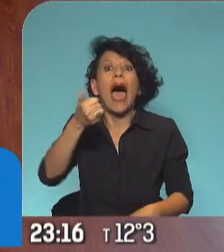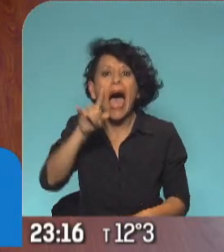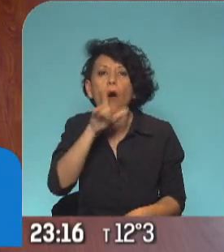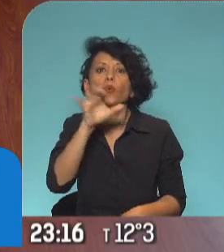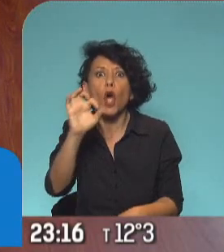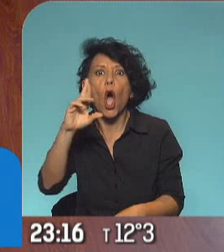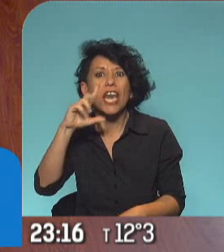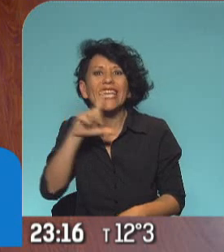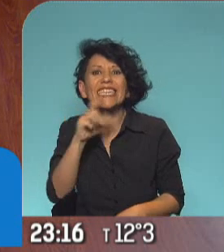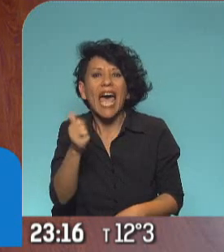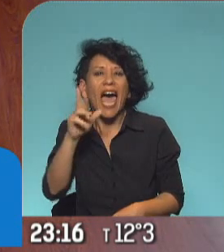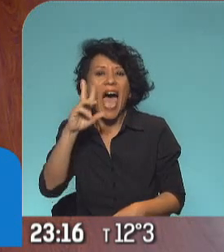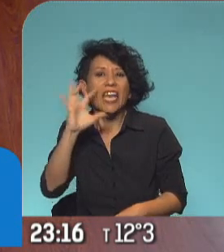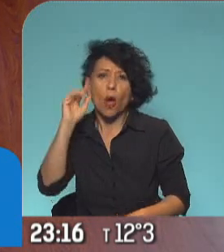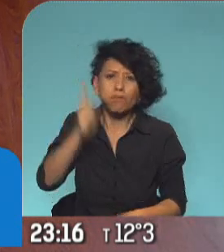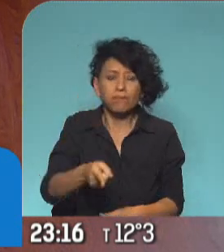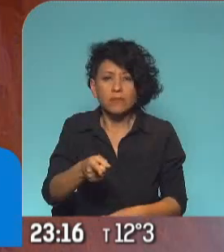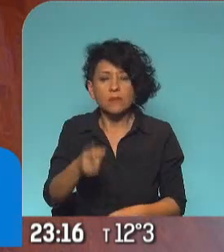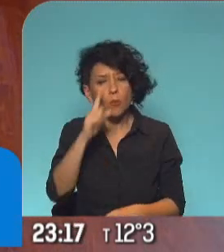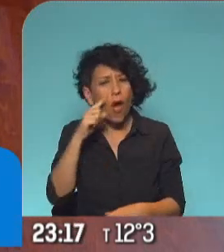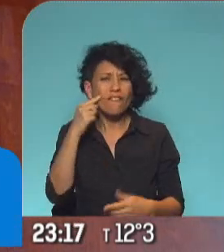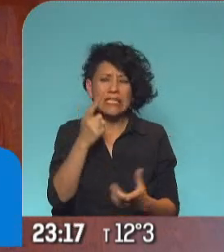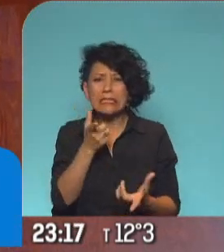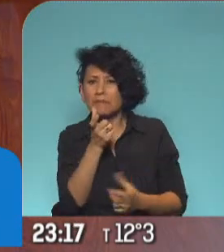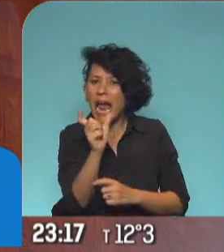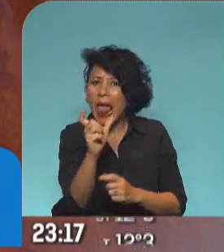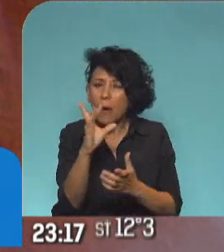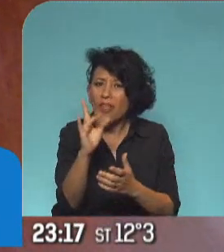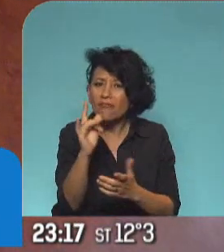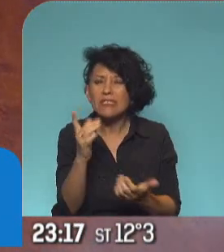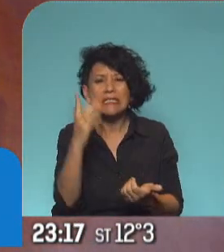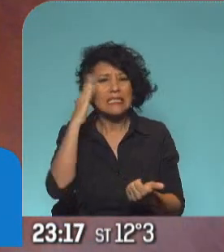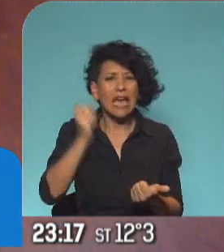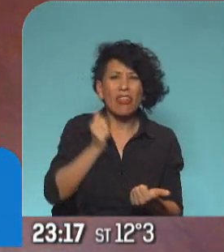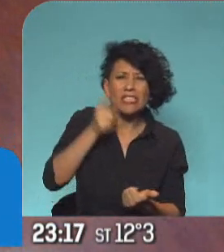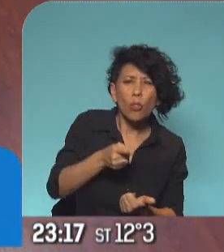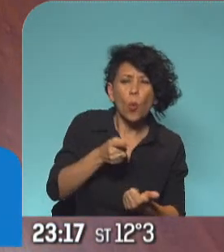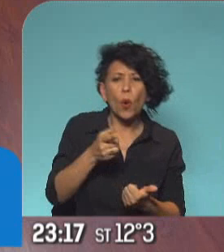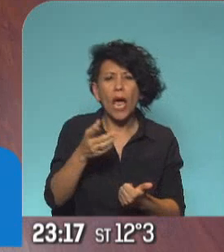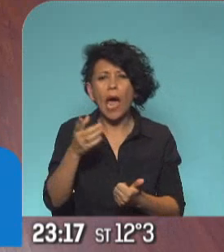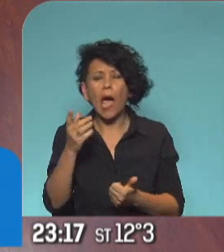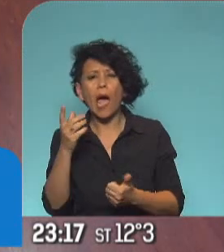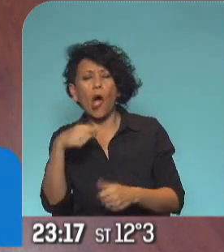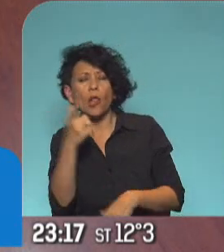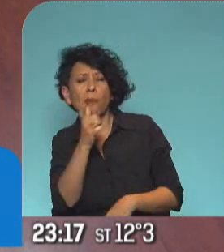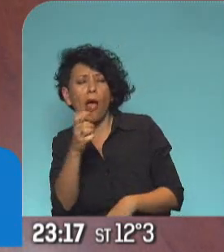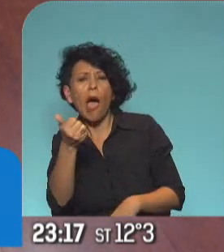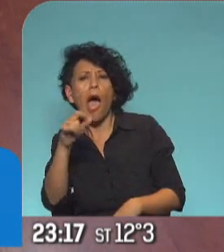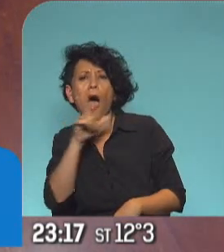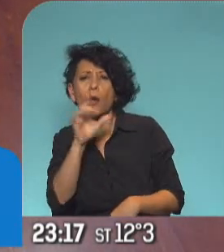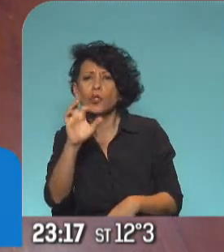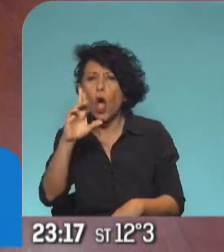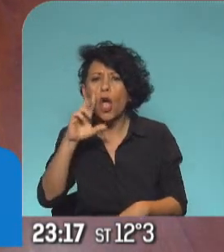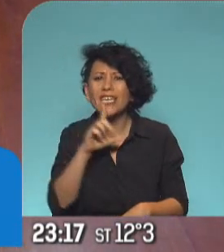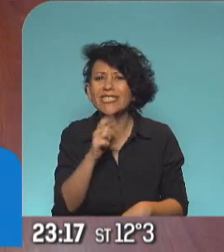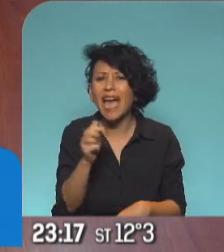más dificultades Alberto Fernández para utilizar la palabra dictadura, gobierno autoritario, que el resto de los